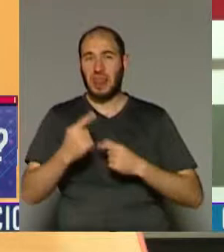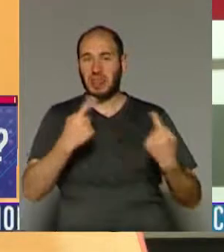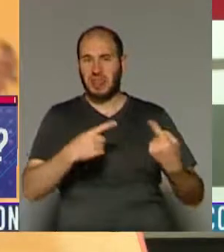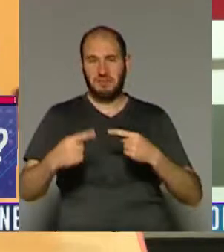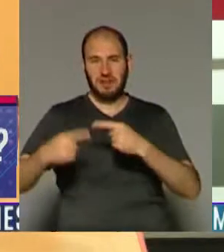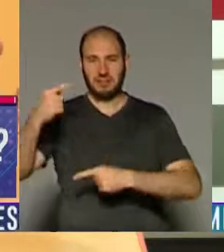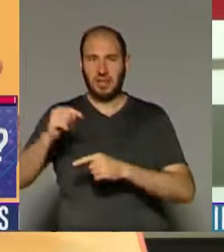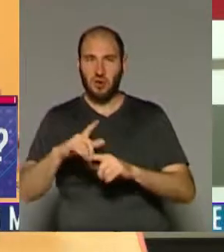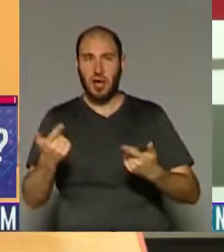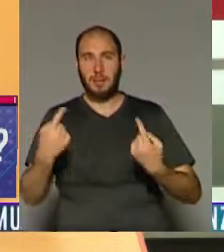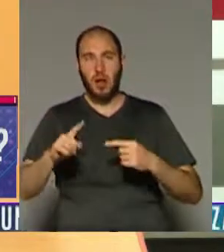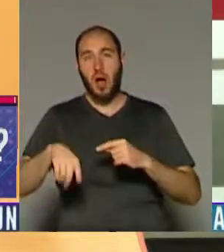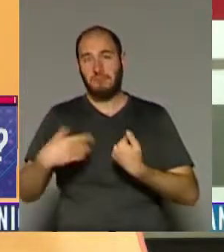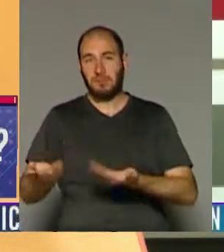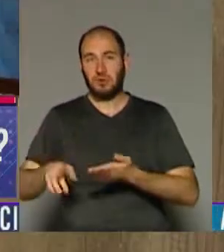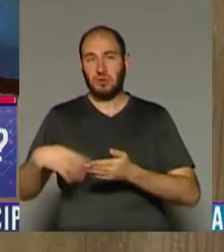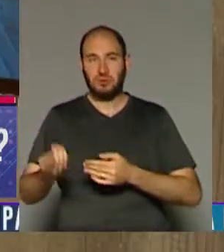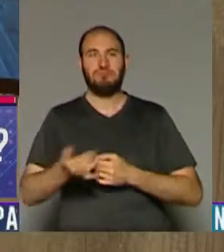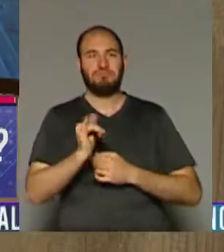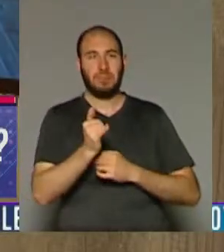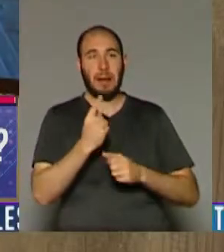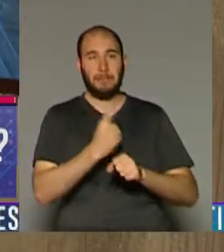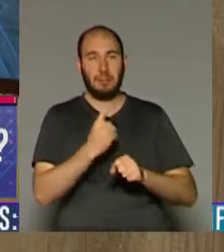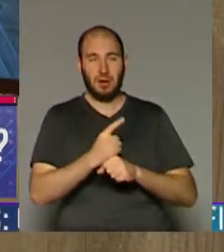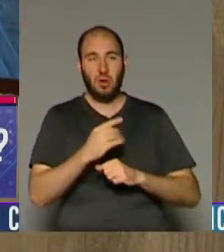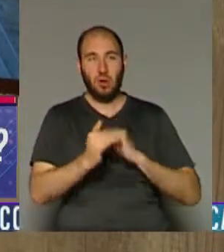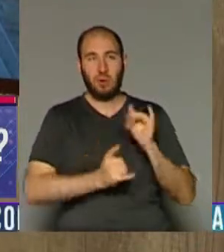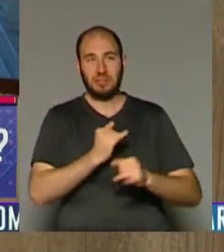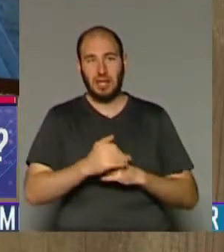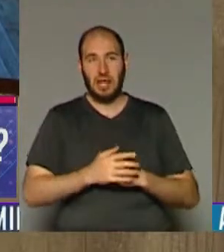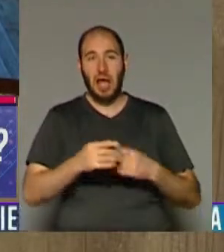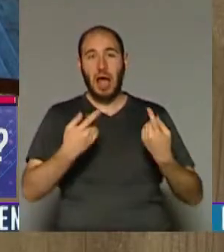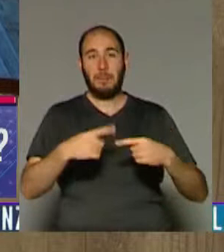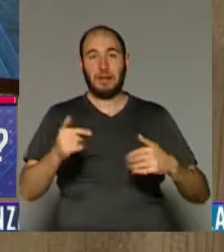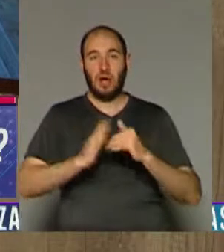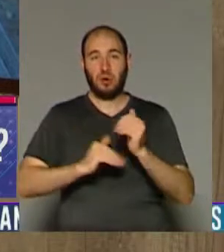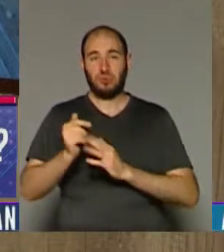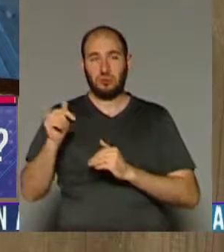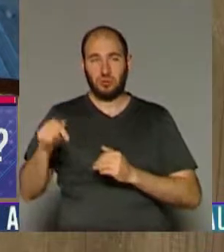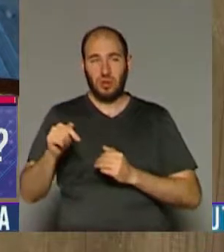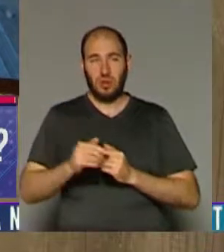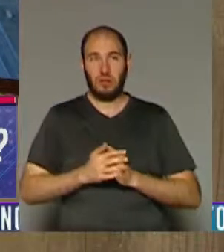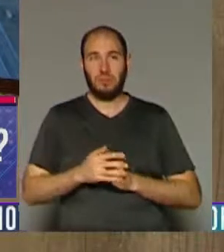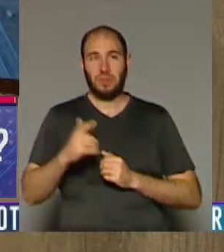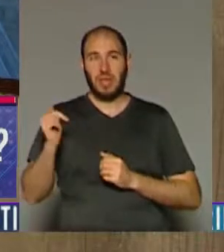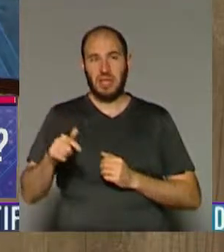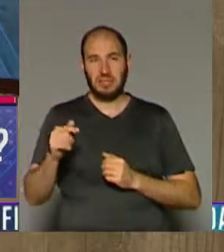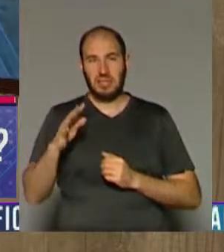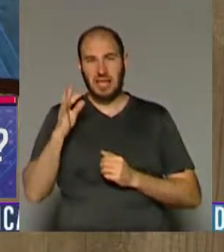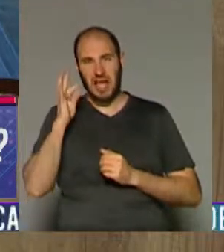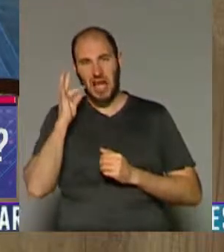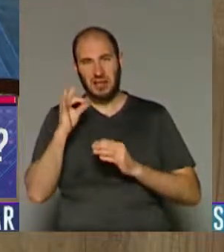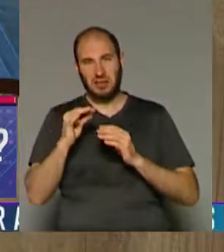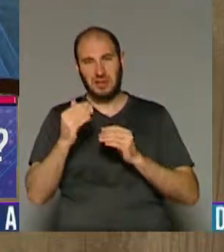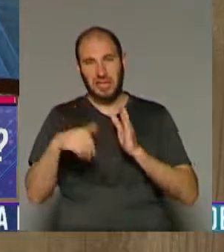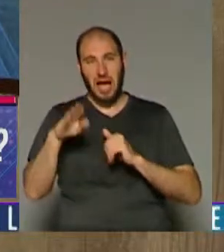diferencia económica, pero obviamente hay otros beneficios. Exactamente. Primero, debemos decir que este material de construcción en seco, los materiales son un poquito, levemente más